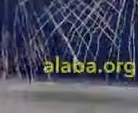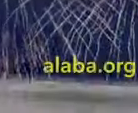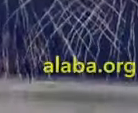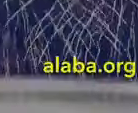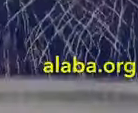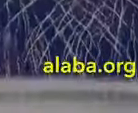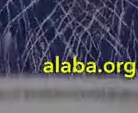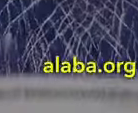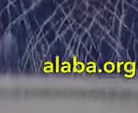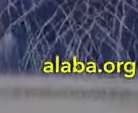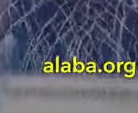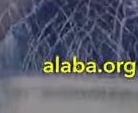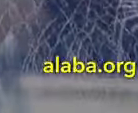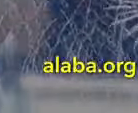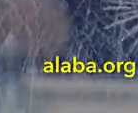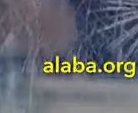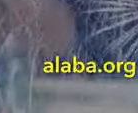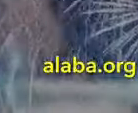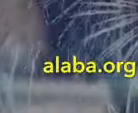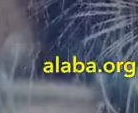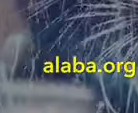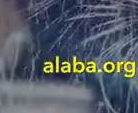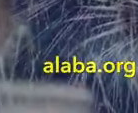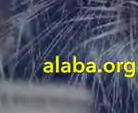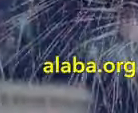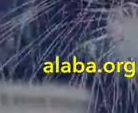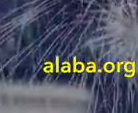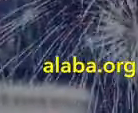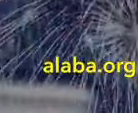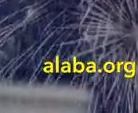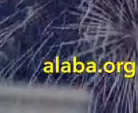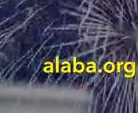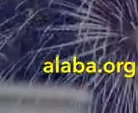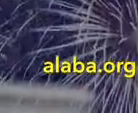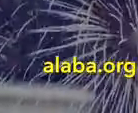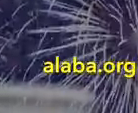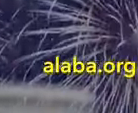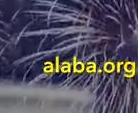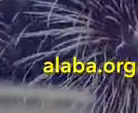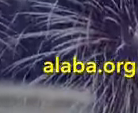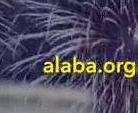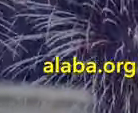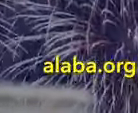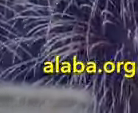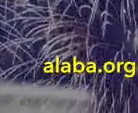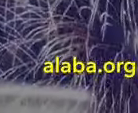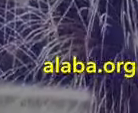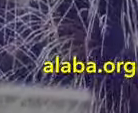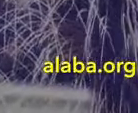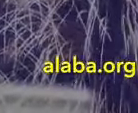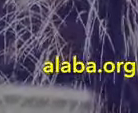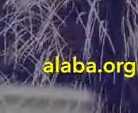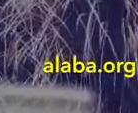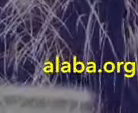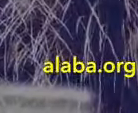Viernes 31 de diciembre, desde las 7 de la noche. La entrada es libre de costo. Para información,